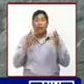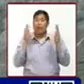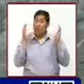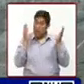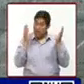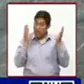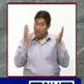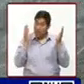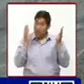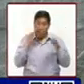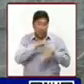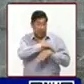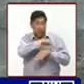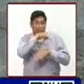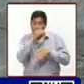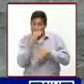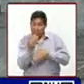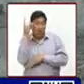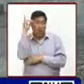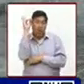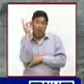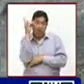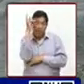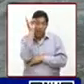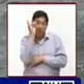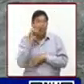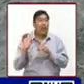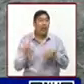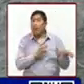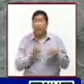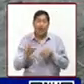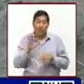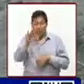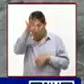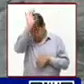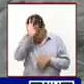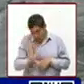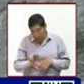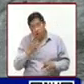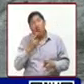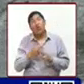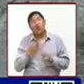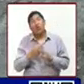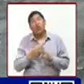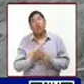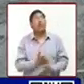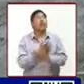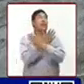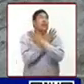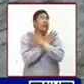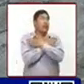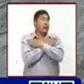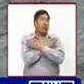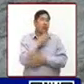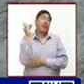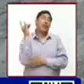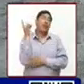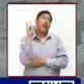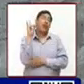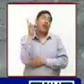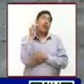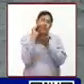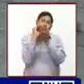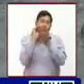ser el lomo camélido de la llama, hace que la gente le haya puesto a este lugar el cementerio La